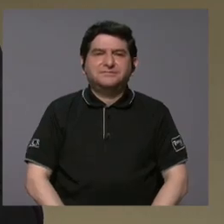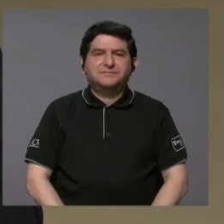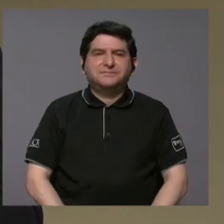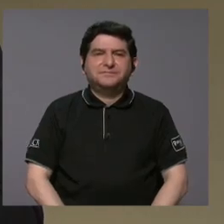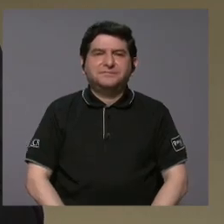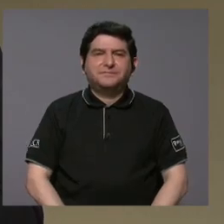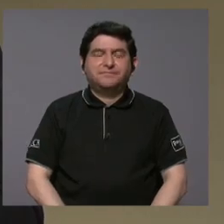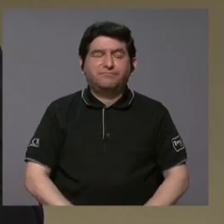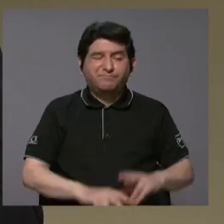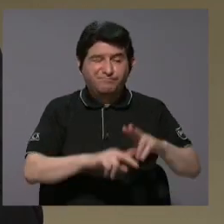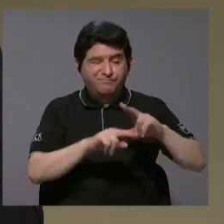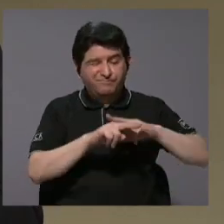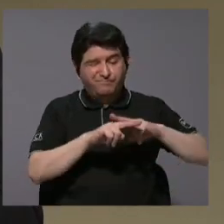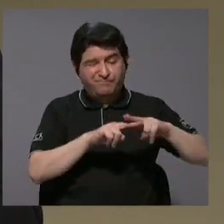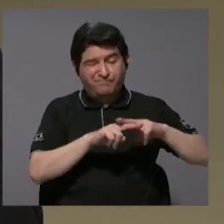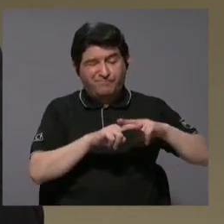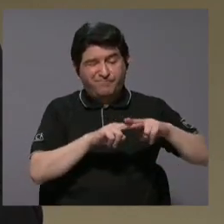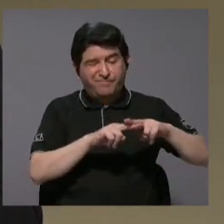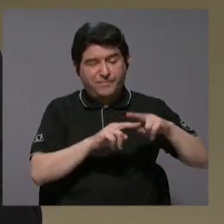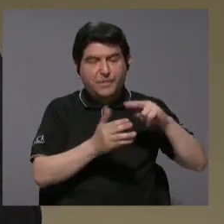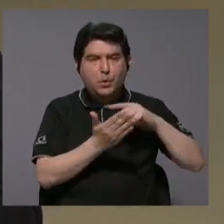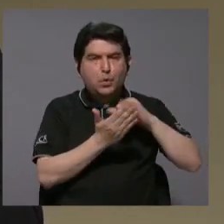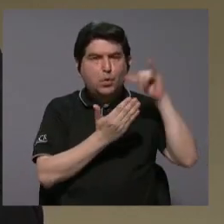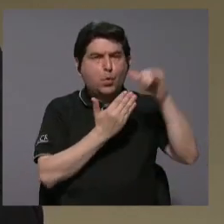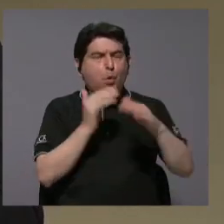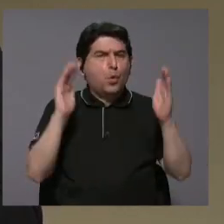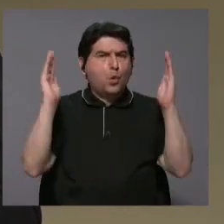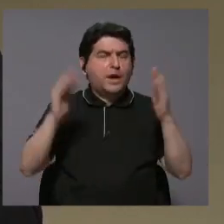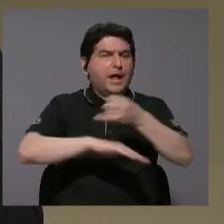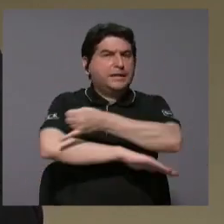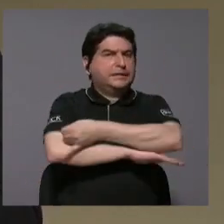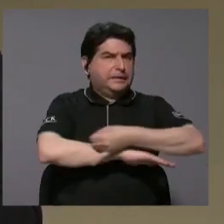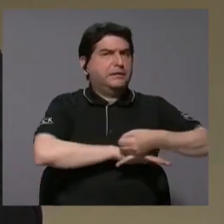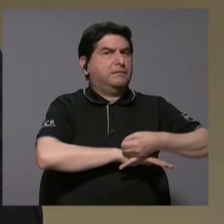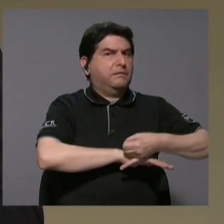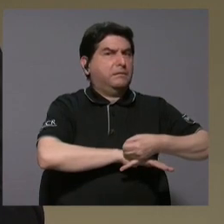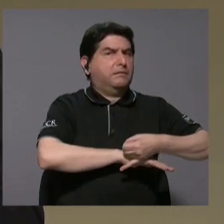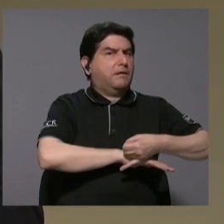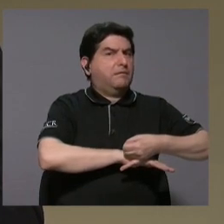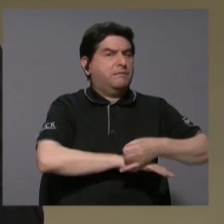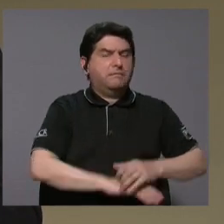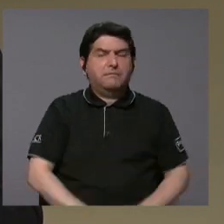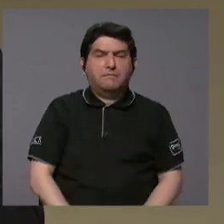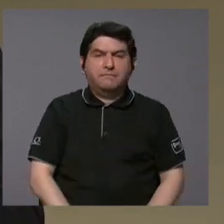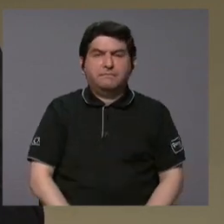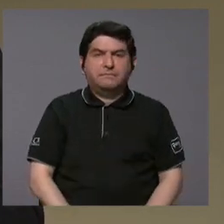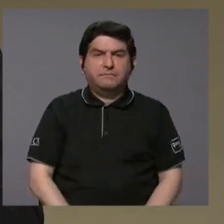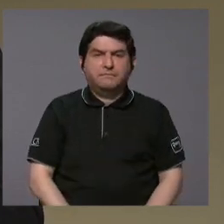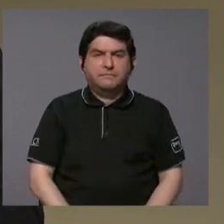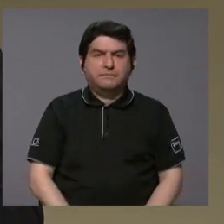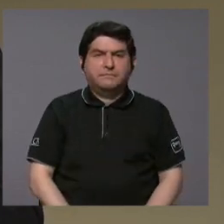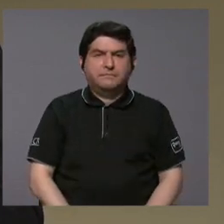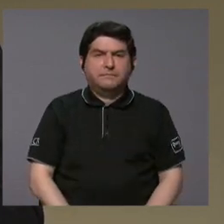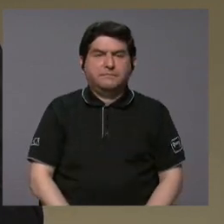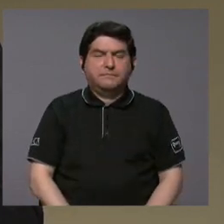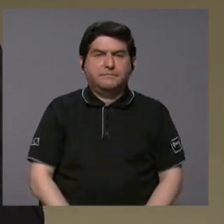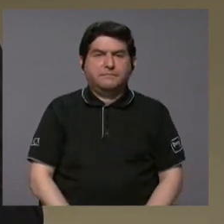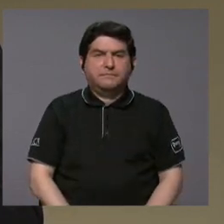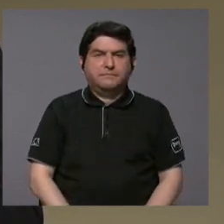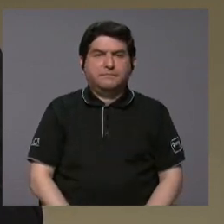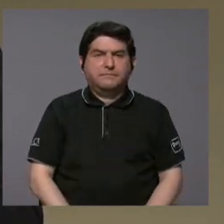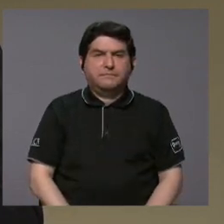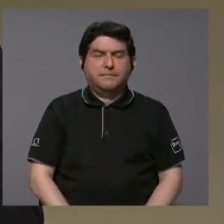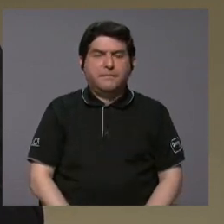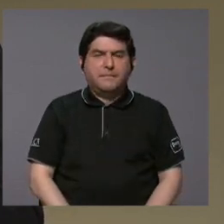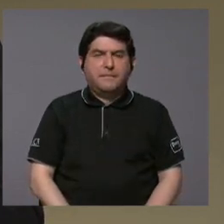Es un tren, es un proyecto grande de ingeniería, ¿no? Esa es otra cosa que es para cualquier